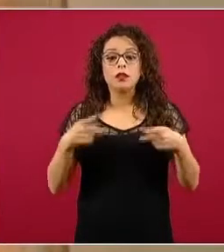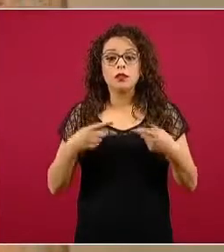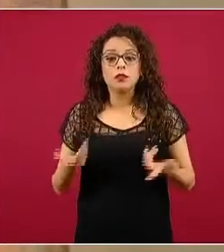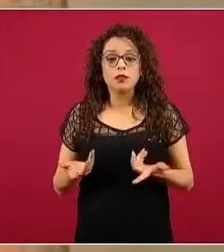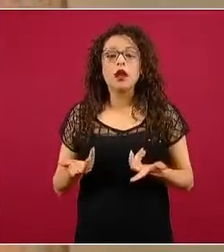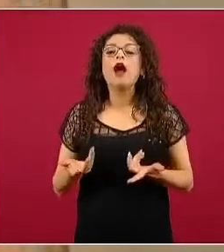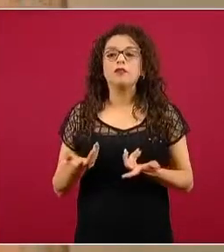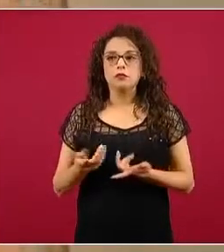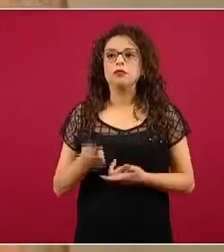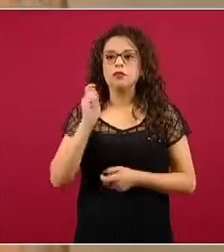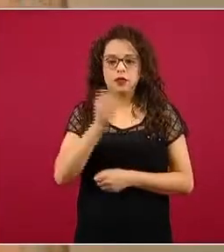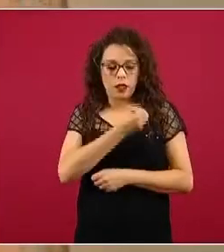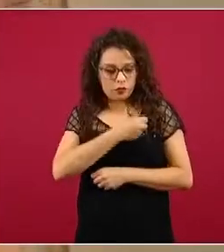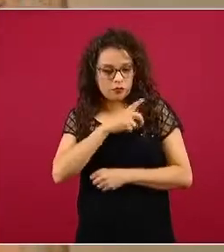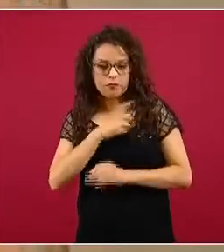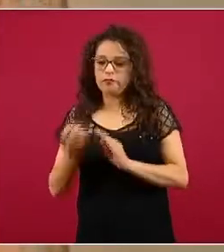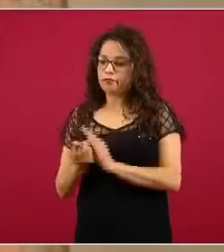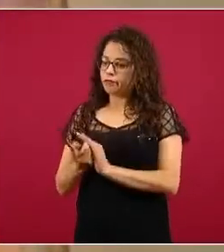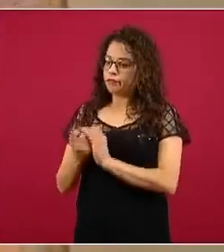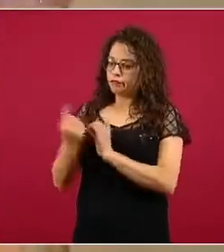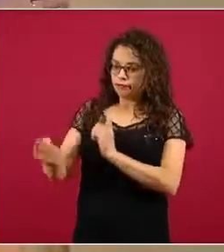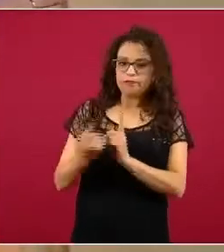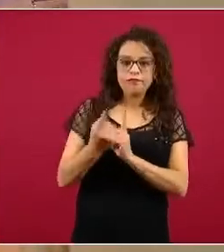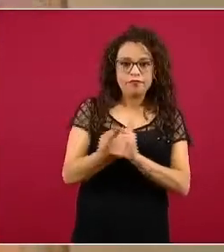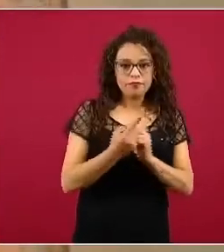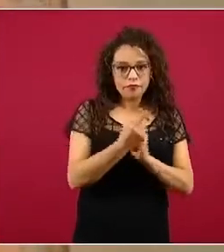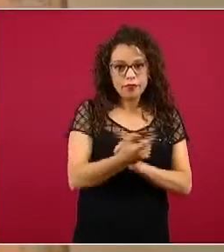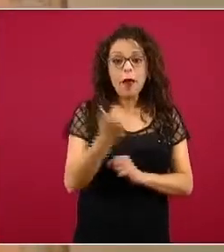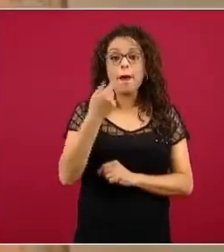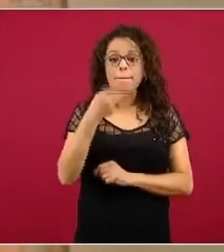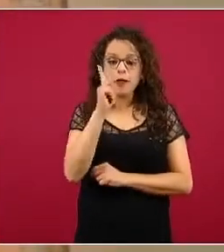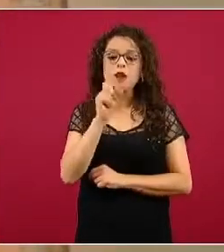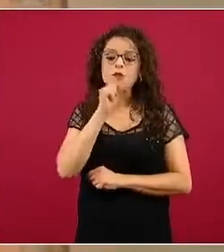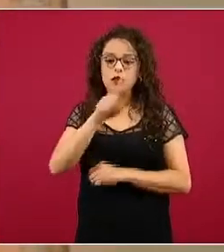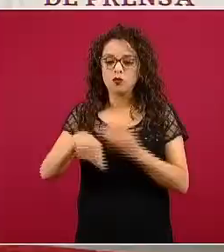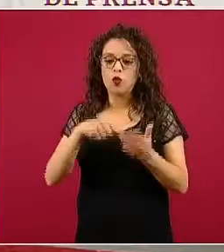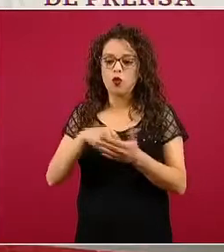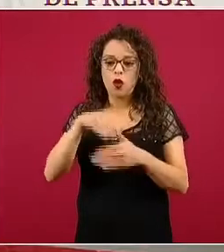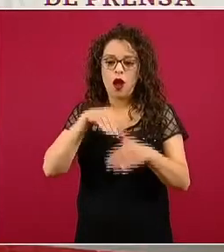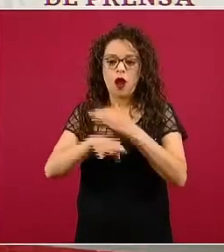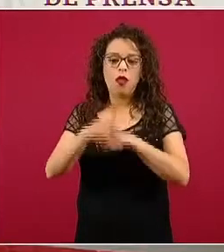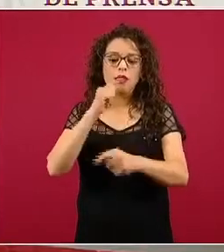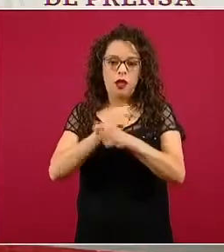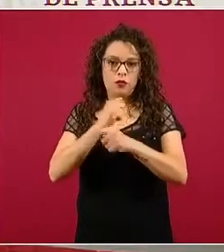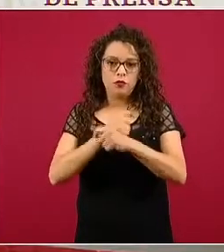poco las medidas de sana distancia, pero dentro del transporte público. La que sigue, por favor.